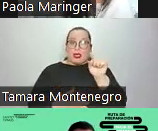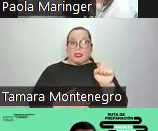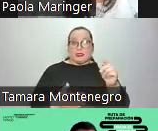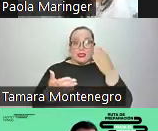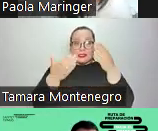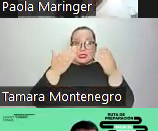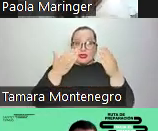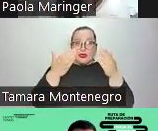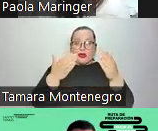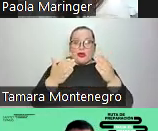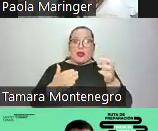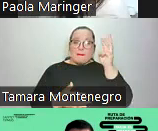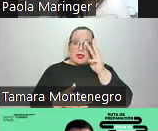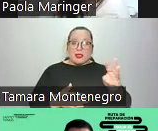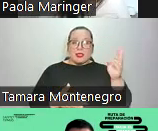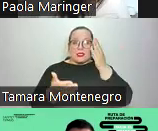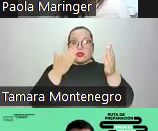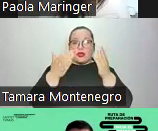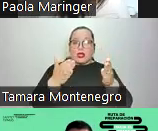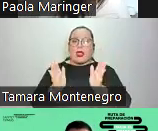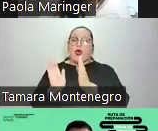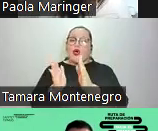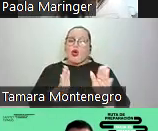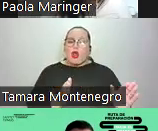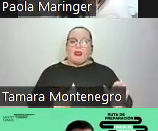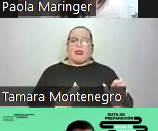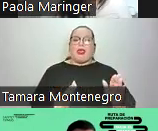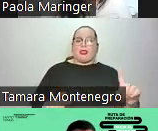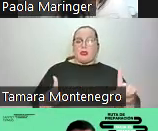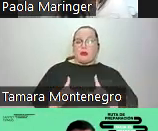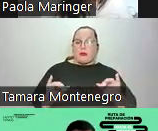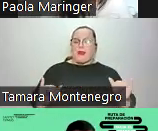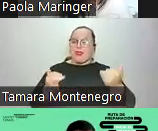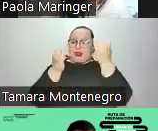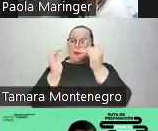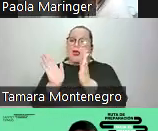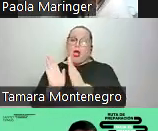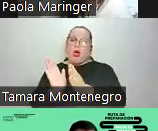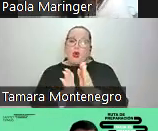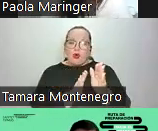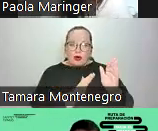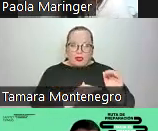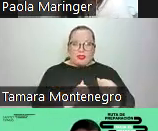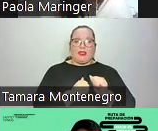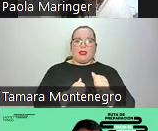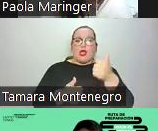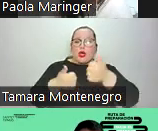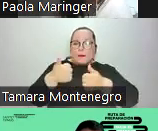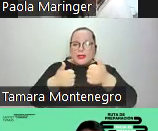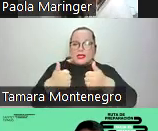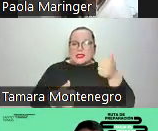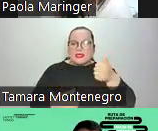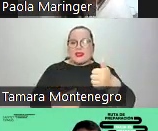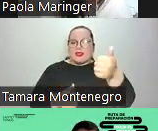psicóloga organizacional con máster en psicología de las organizaciones y diplomada en dinámicas organizacionales en